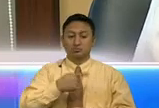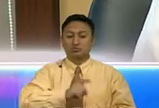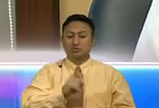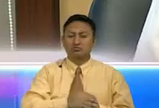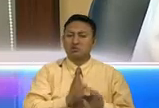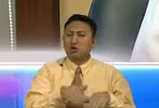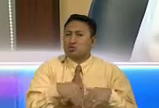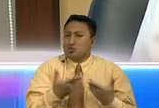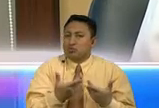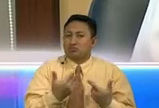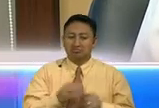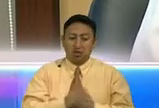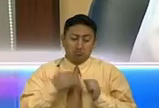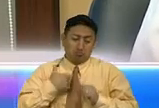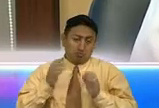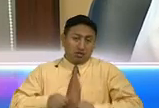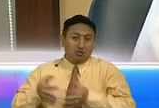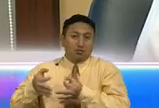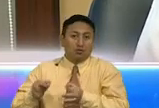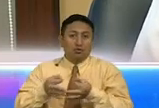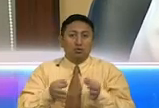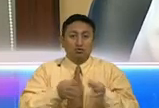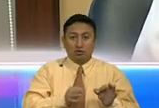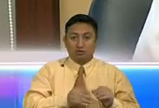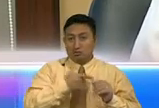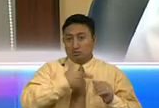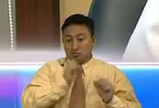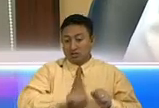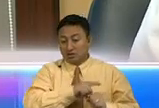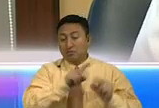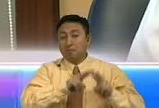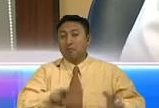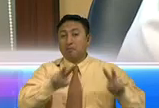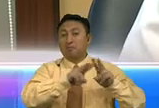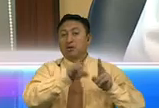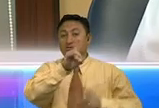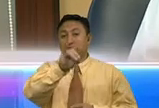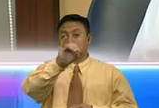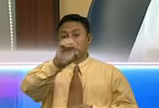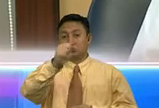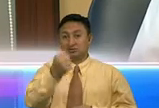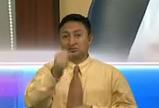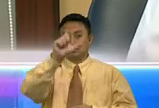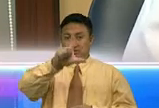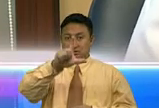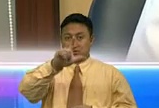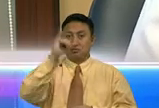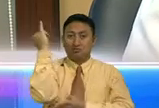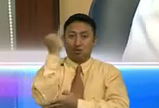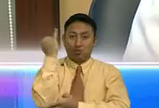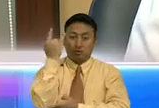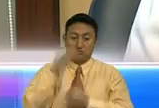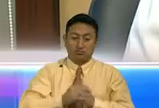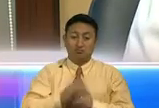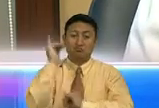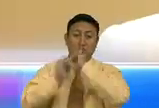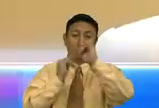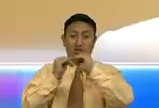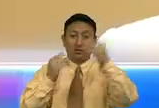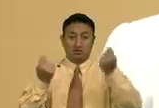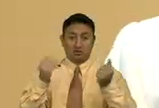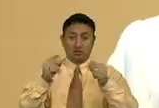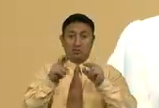mecanismos y aplicarlos para acercar el precio del diésel industrial a los precios internacionales.